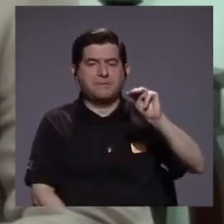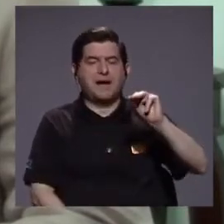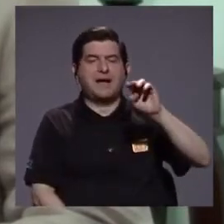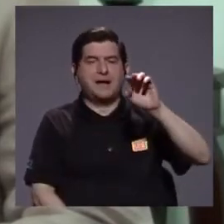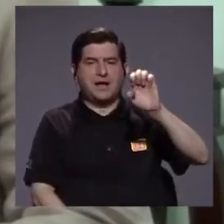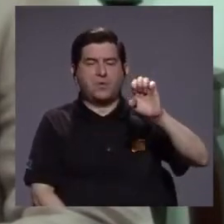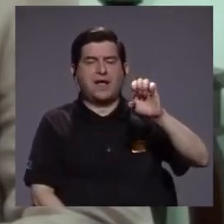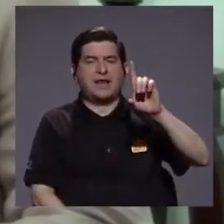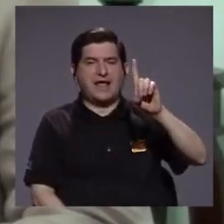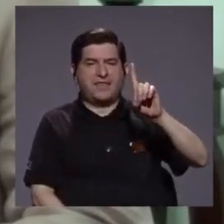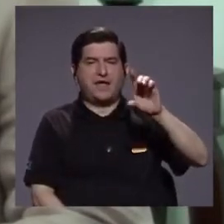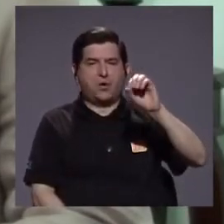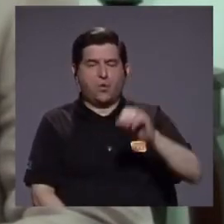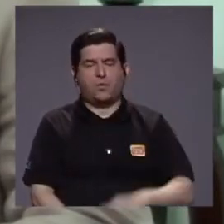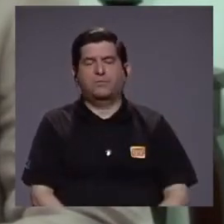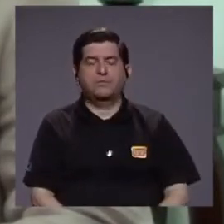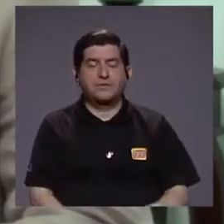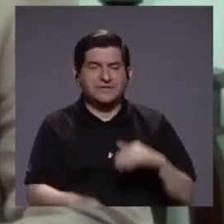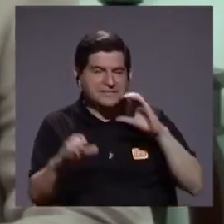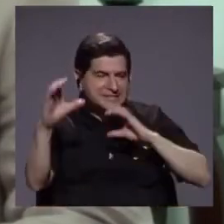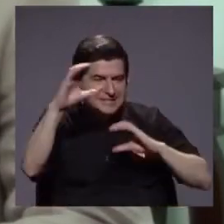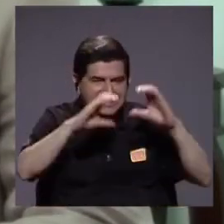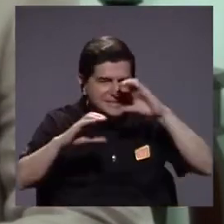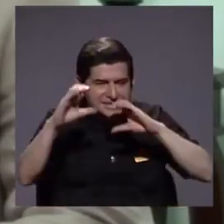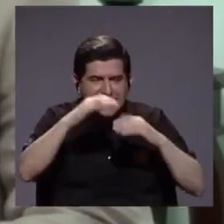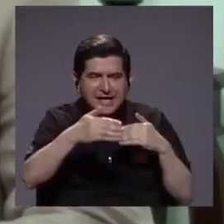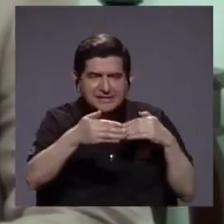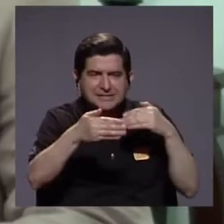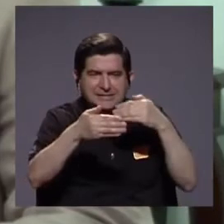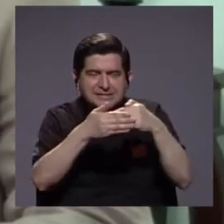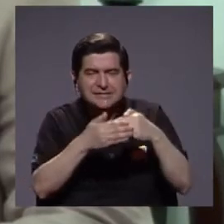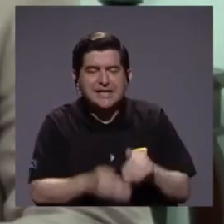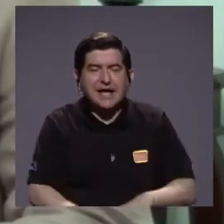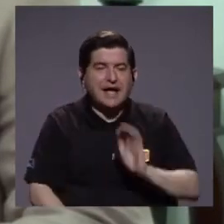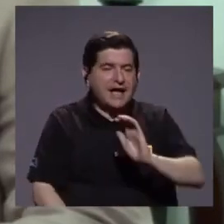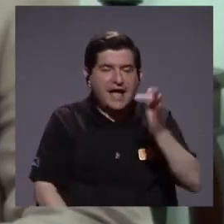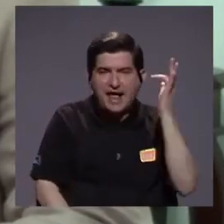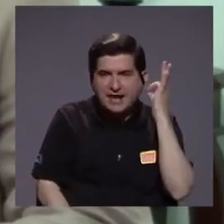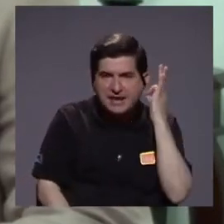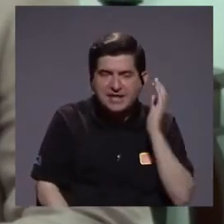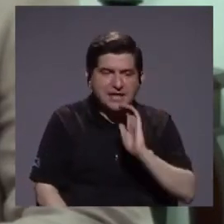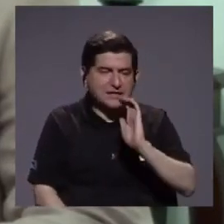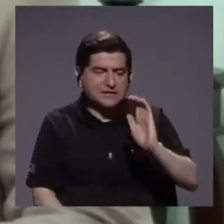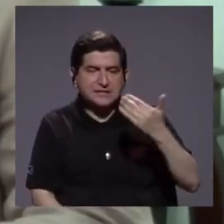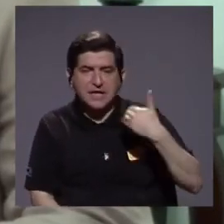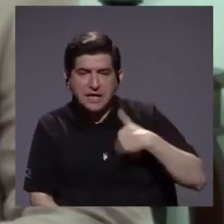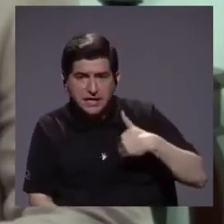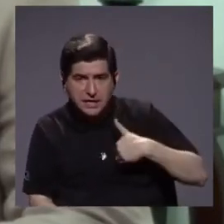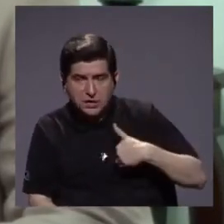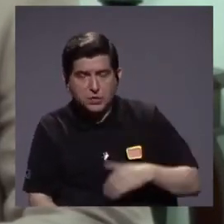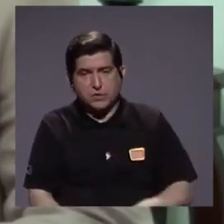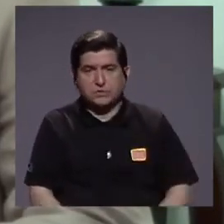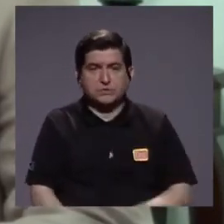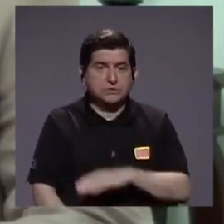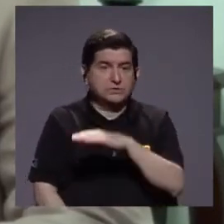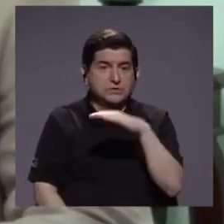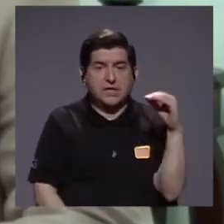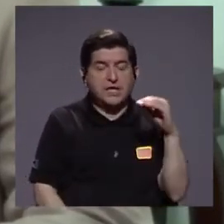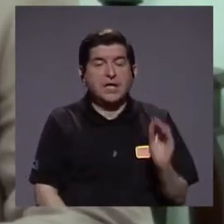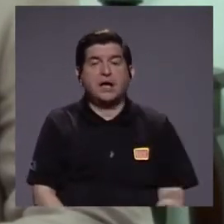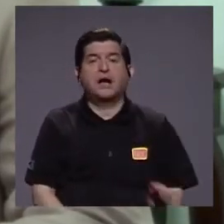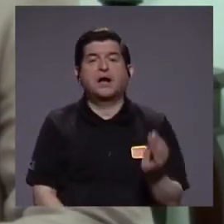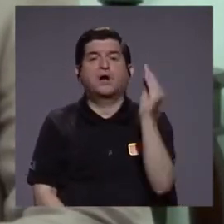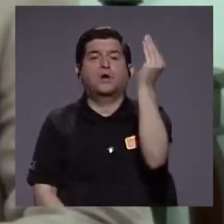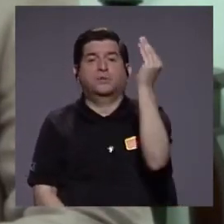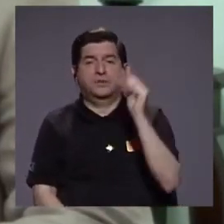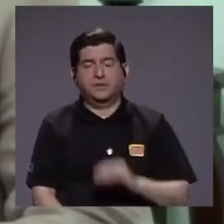Obregón, que aproxima la ciencia a las niñas y niños y a los